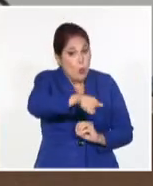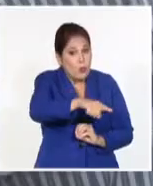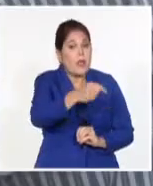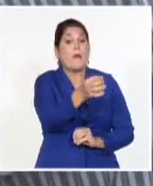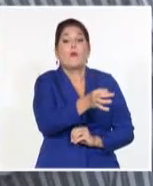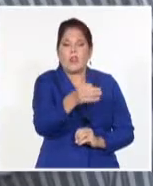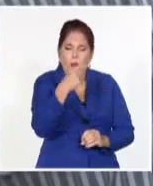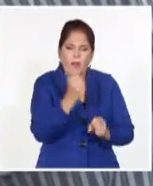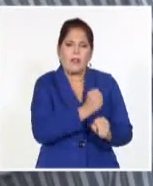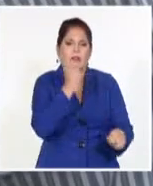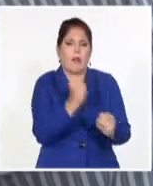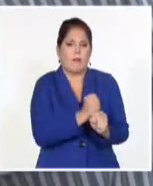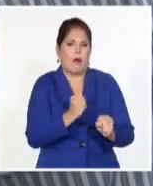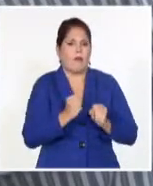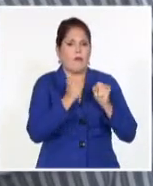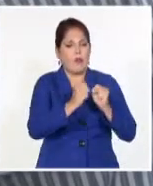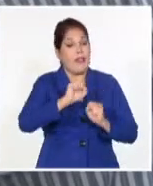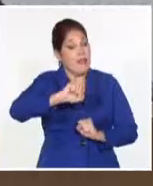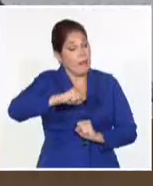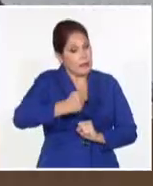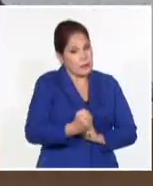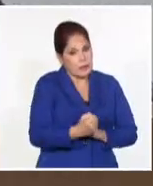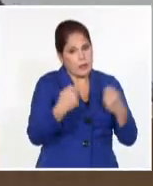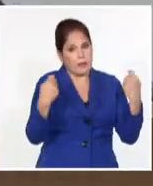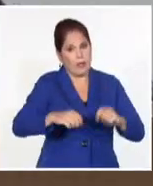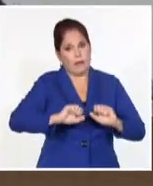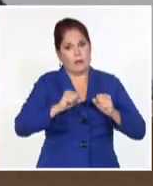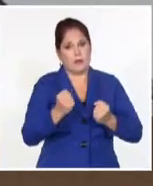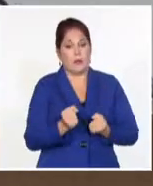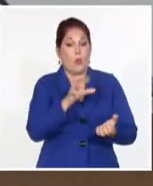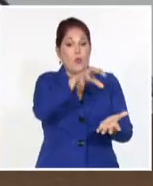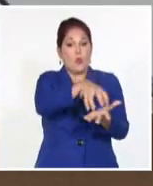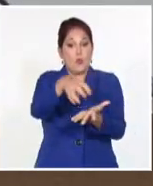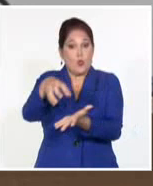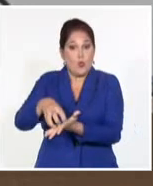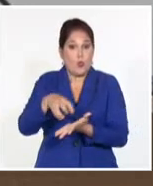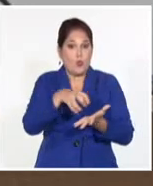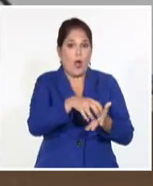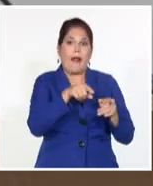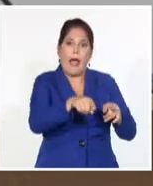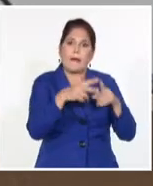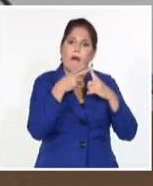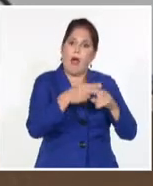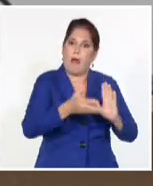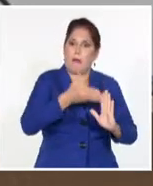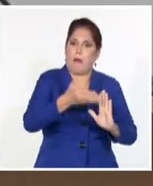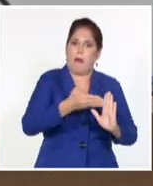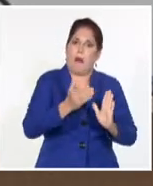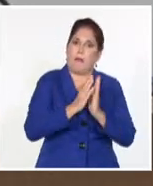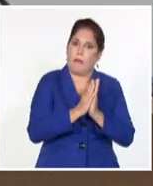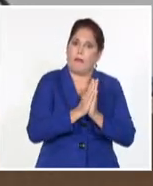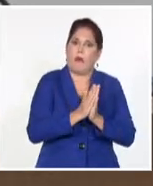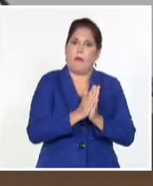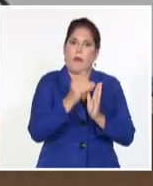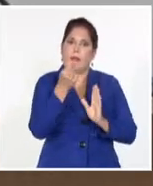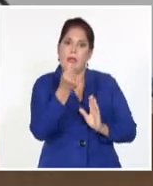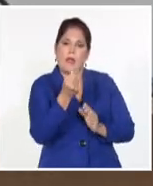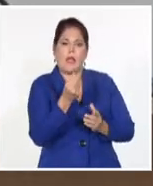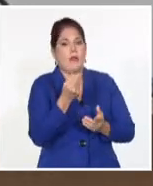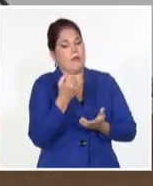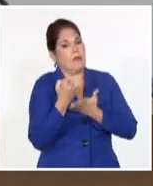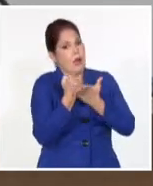cosas y tenemos que exigir. Y los lugares que tenemos, tiene que haber mantenimiento. Mira, hay que pasarle la mano a